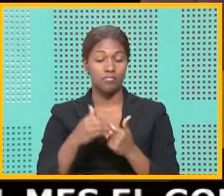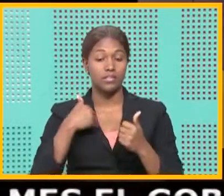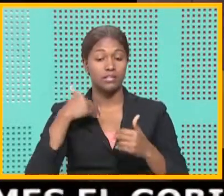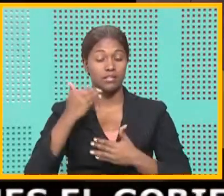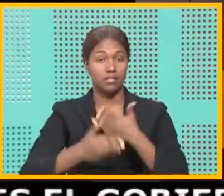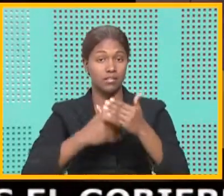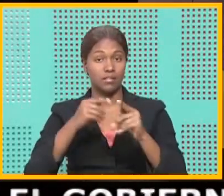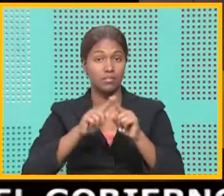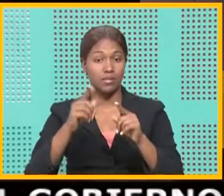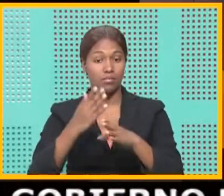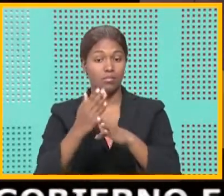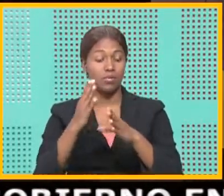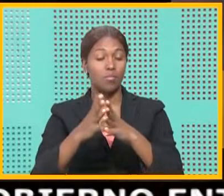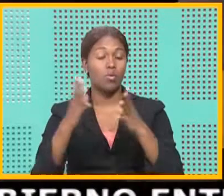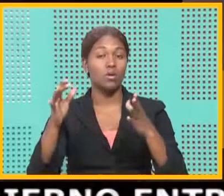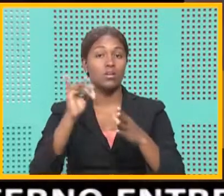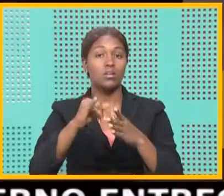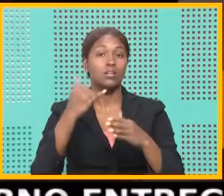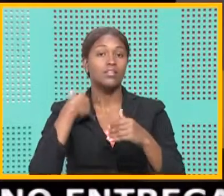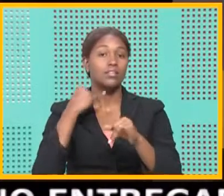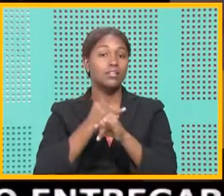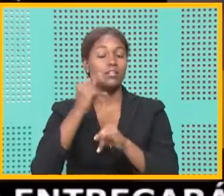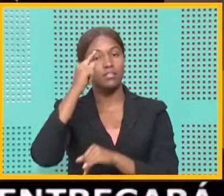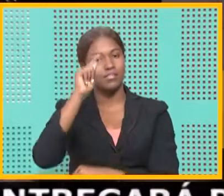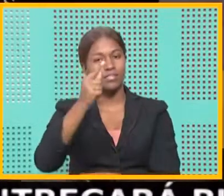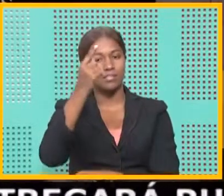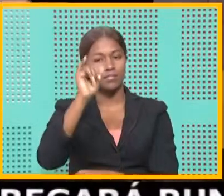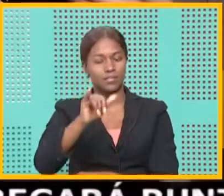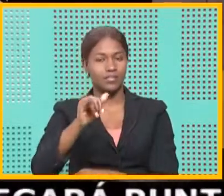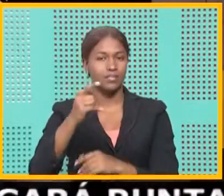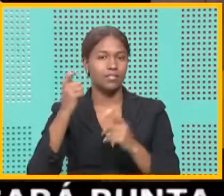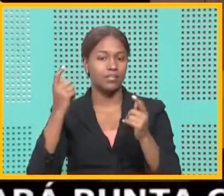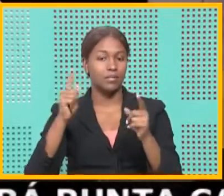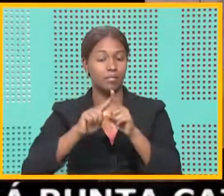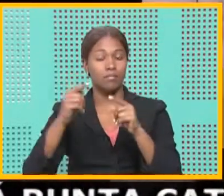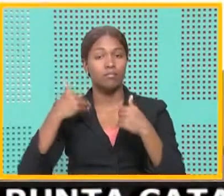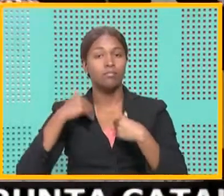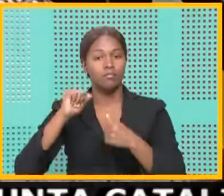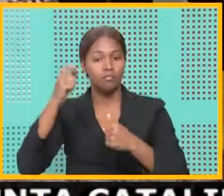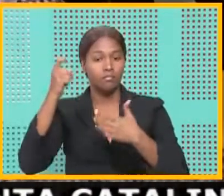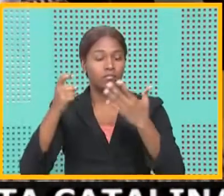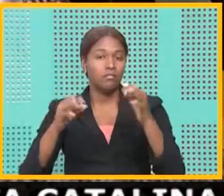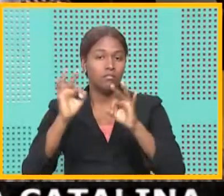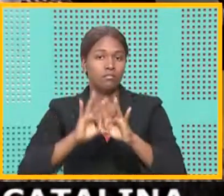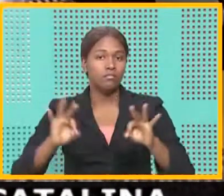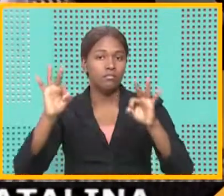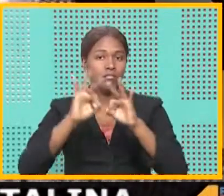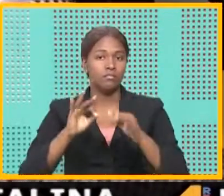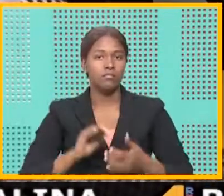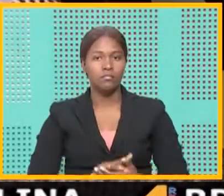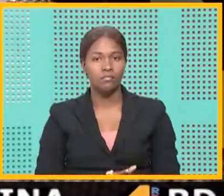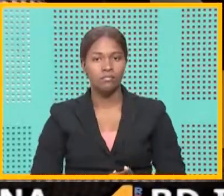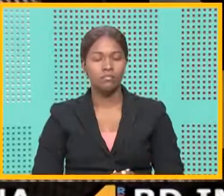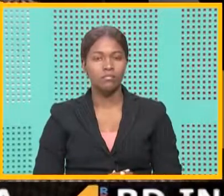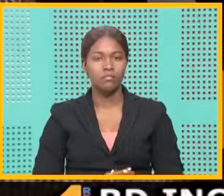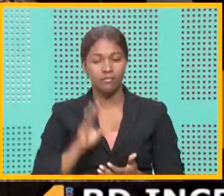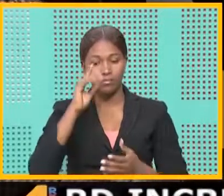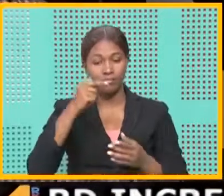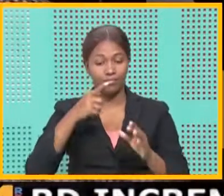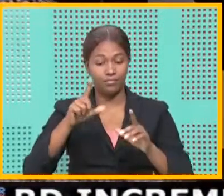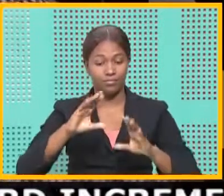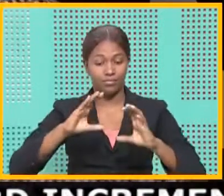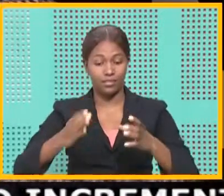porque hay muchas de estas cosas que son alquiladas, que es solamente para este evento, pero quedan otras cosas importantes. Como va a hacerse un escenario con calidad